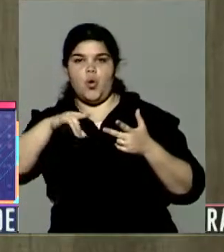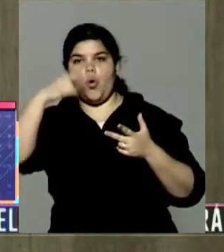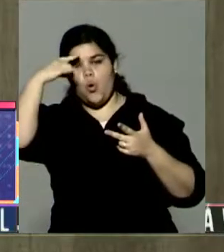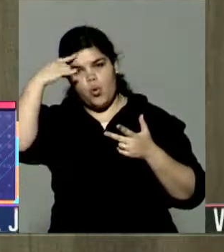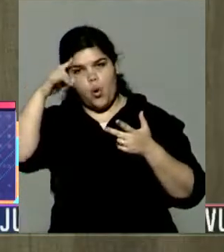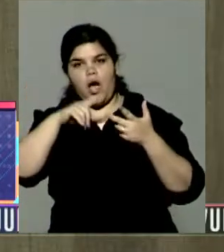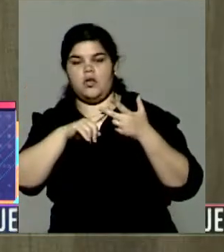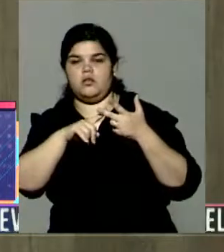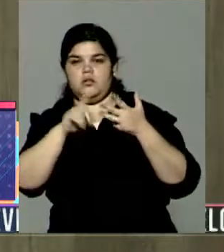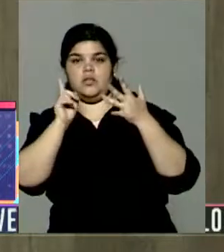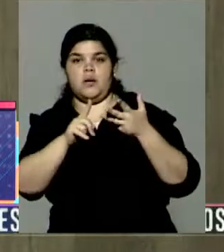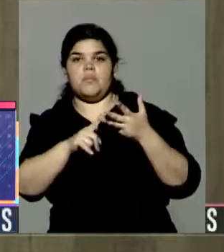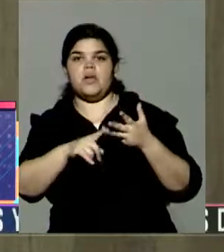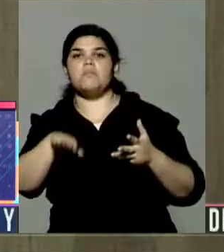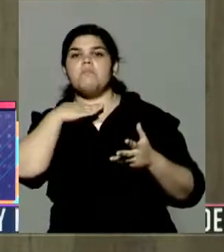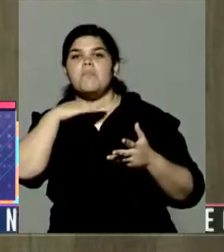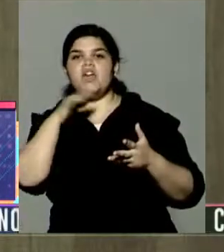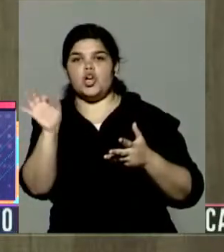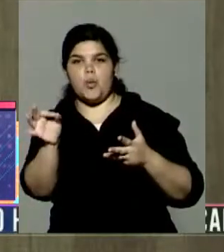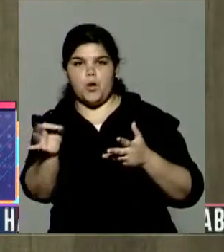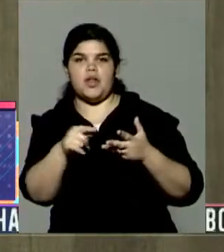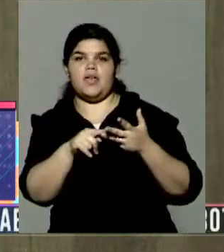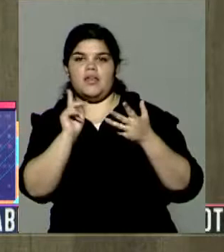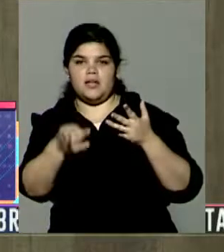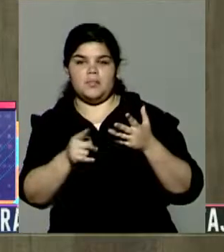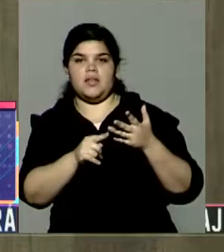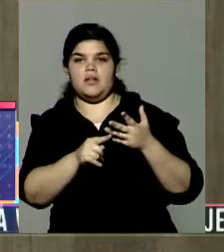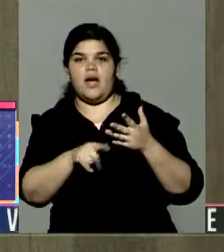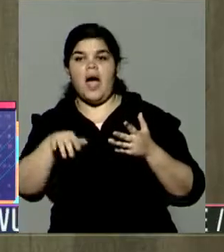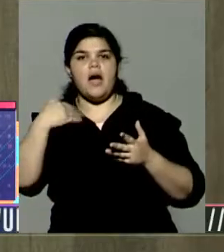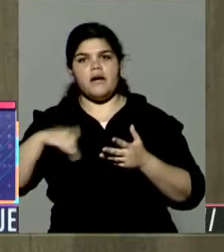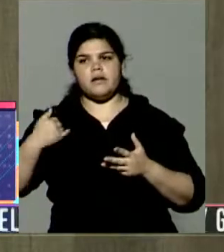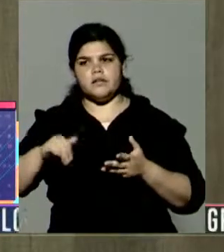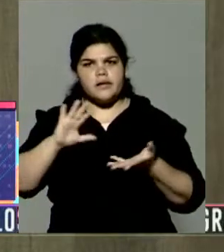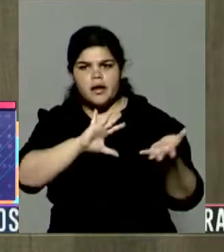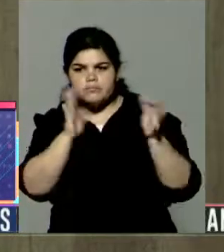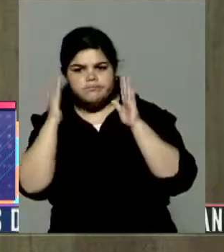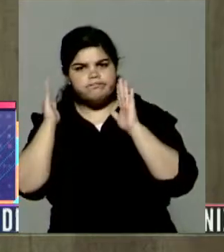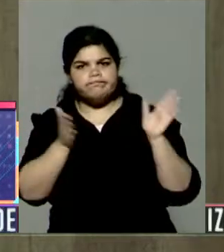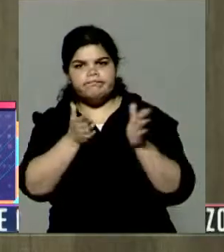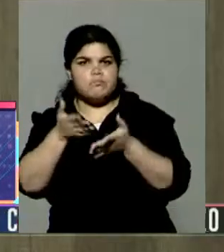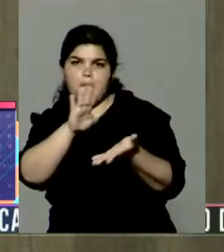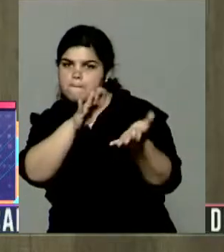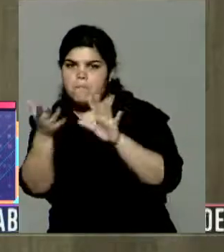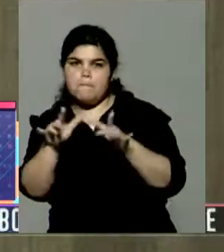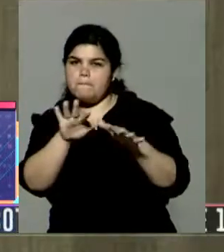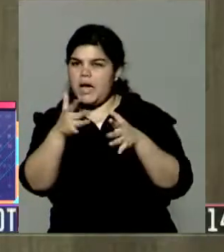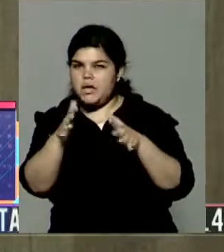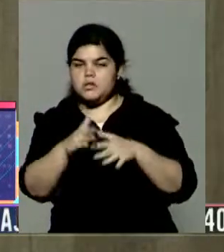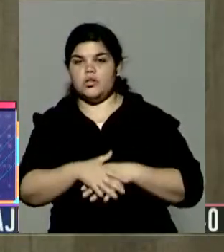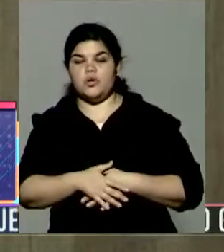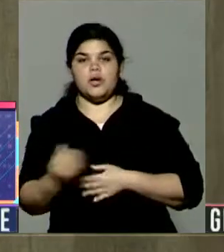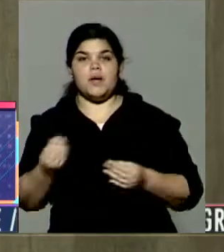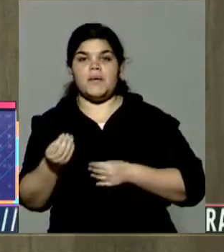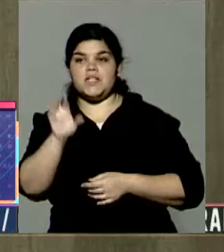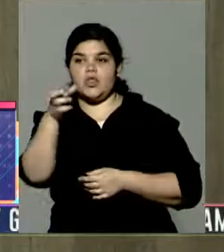También contra la moneda de México. Por lo tanto, en ese sentido, Argentina sigue un poco esa tendencia donde el dólar se fortalece en toda la región.